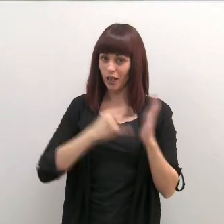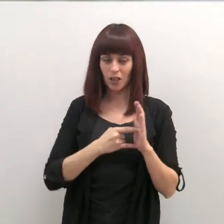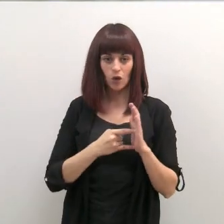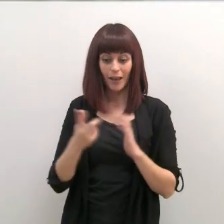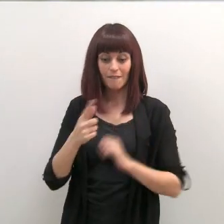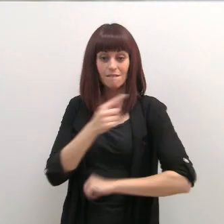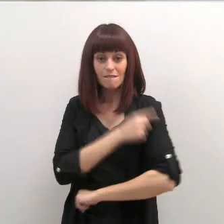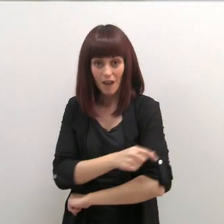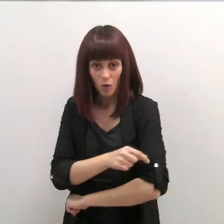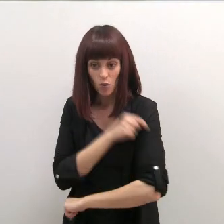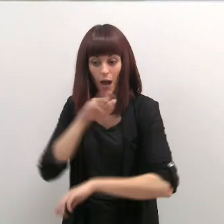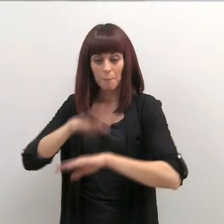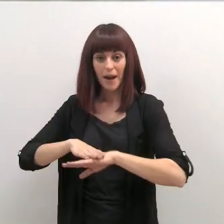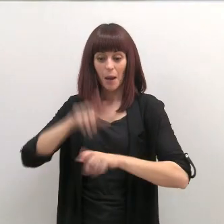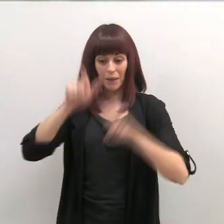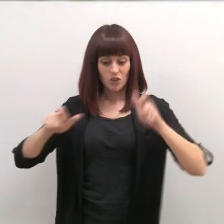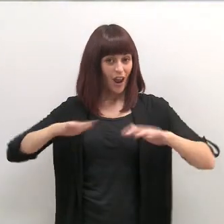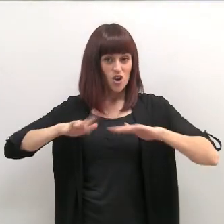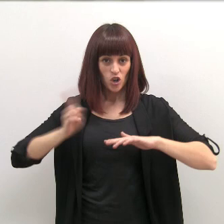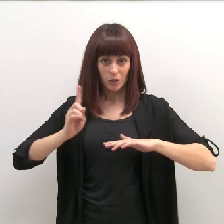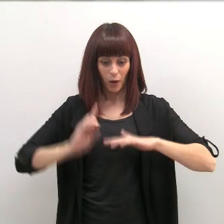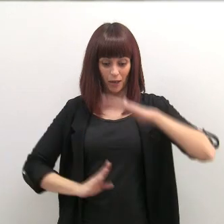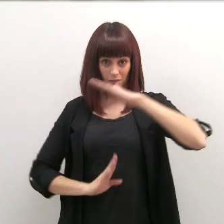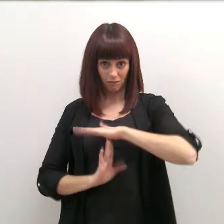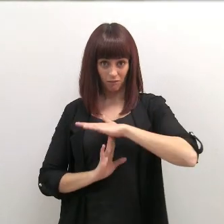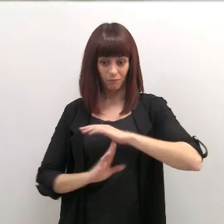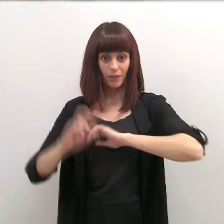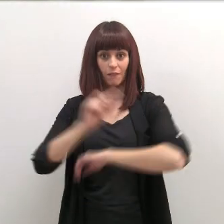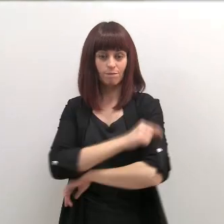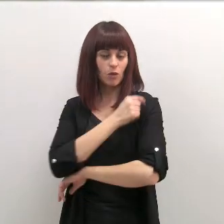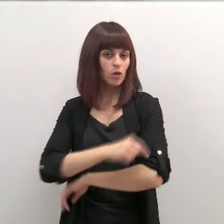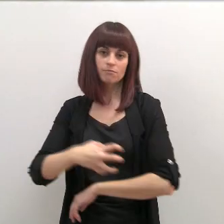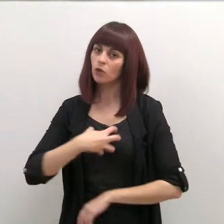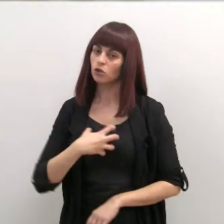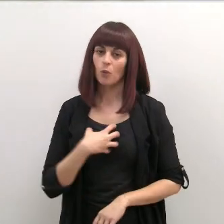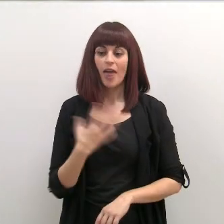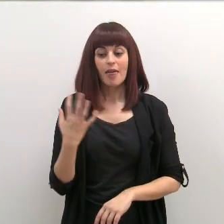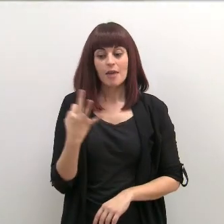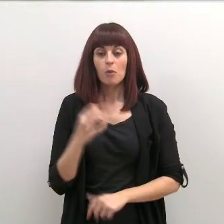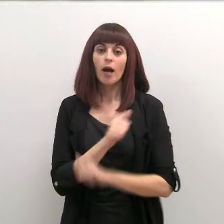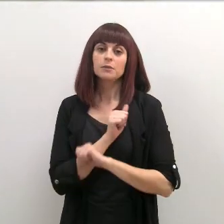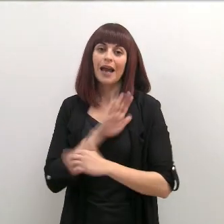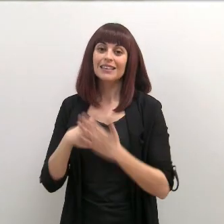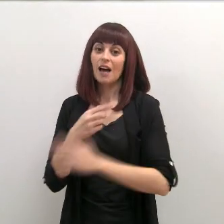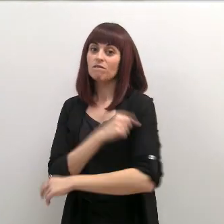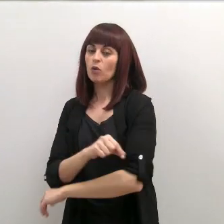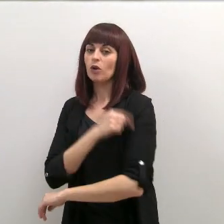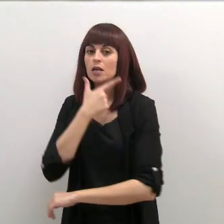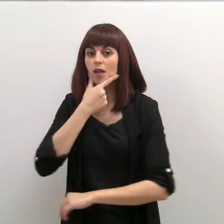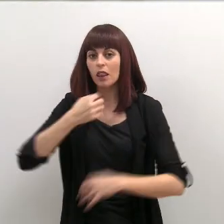utilizar esa vacuna para inmovilizados, con lo cual habrá que esperar una vacuna para ellos más sencilla. Pero grandes discapacitados que